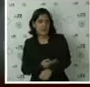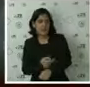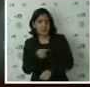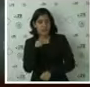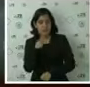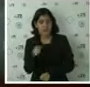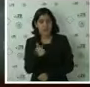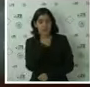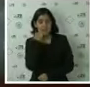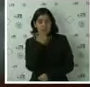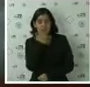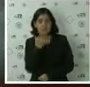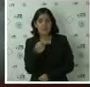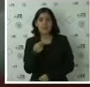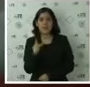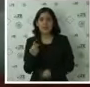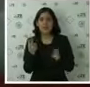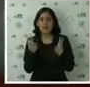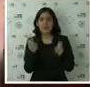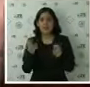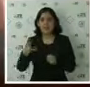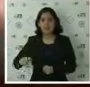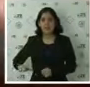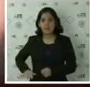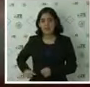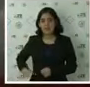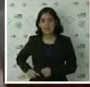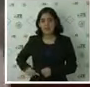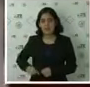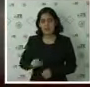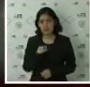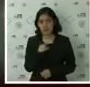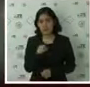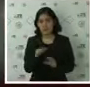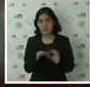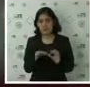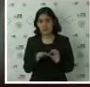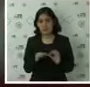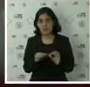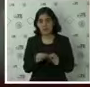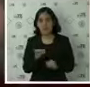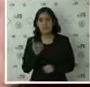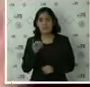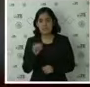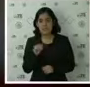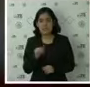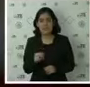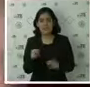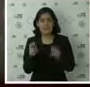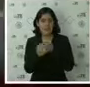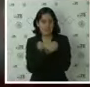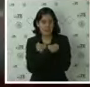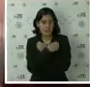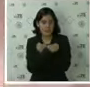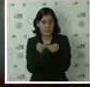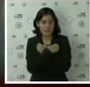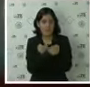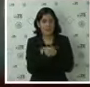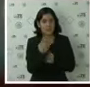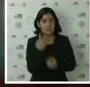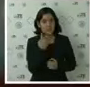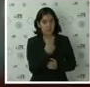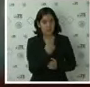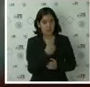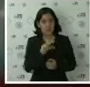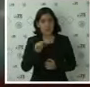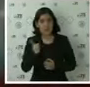pero digamos, en el ámbito gubernamental, como ustedes bien lo dicen, o sea, una cosa es hablar de educación y otra es de educación cívica, que es la que